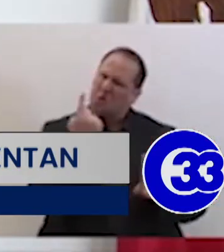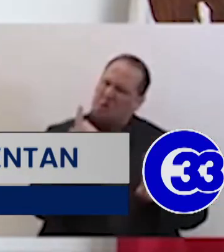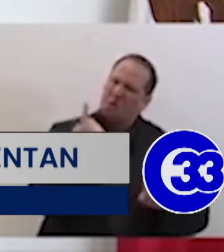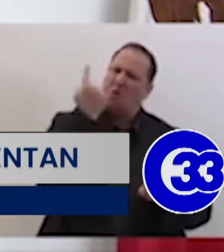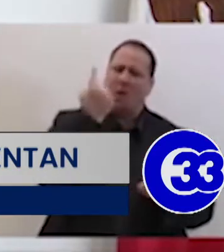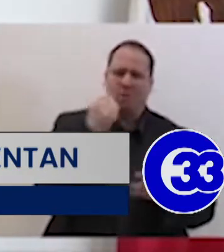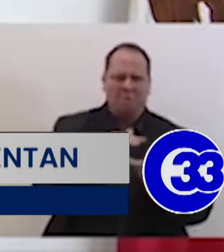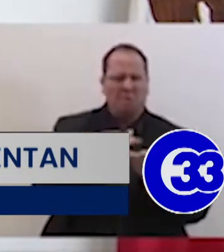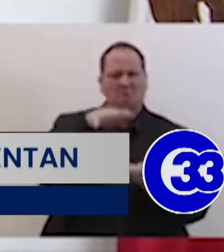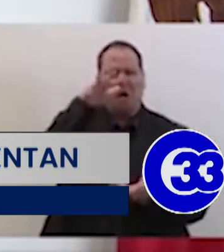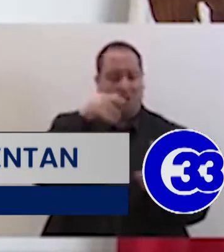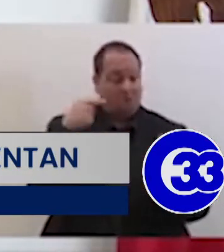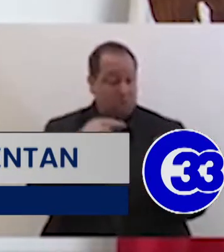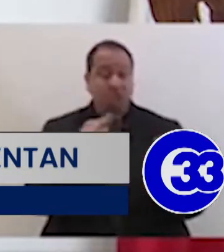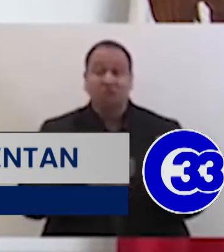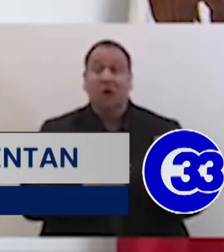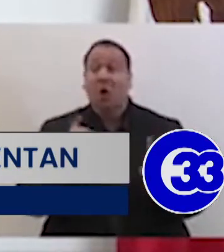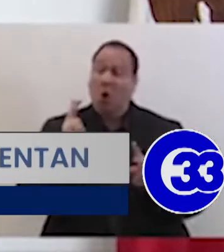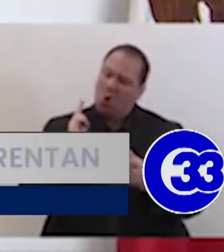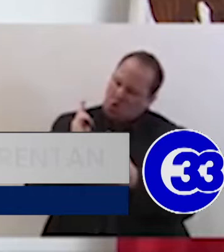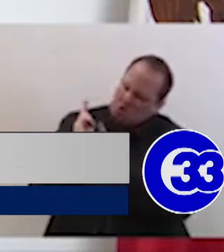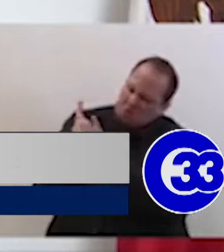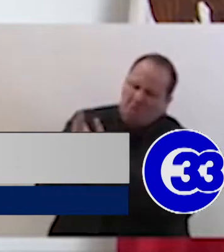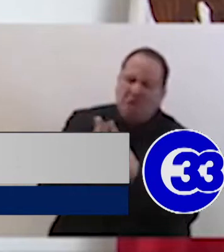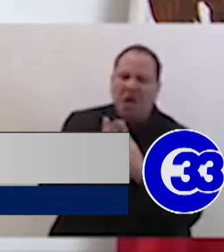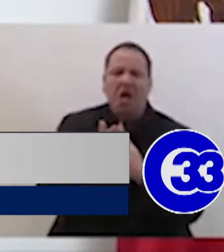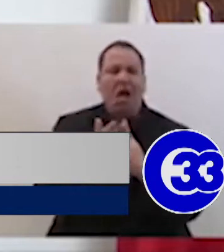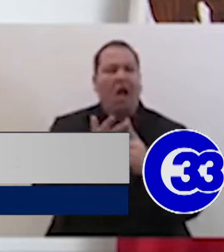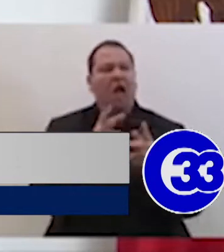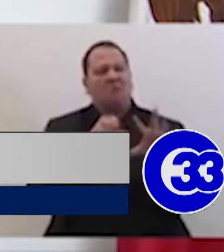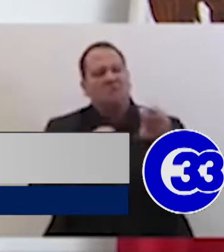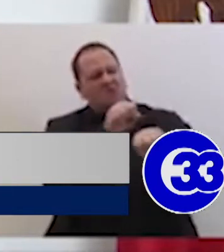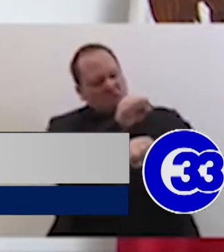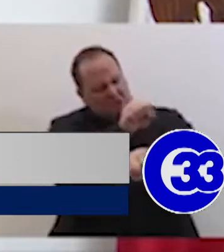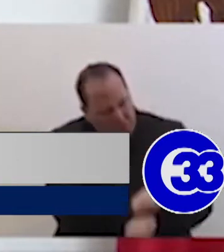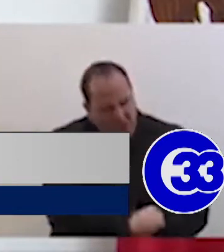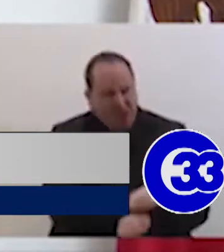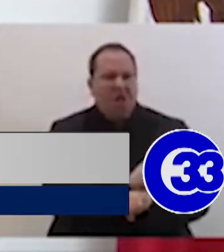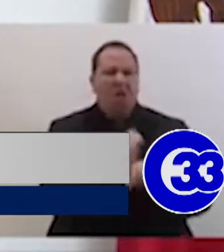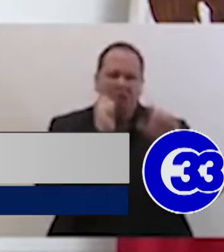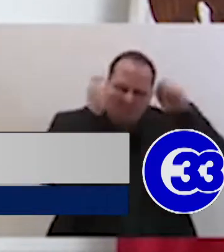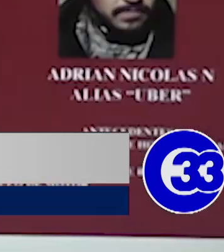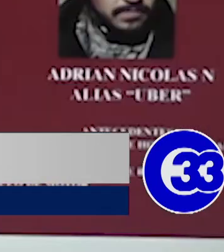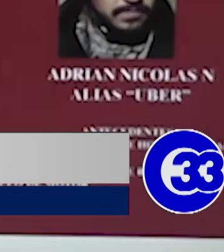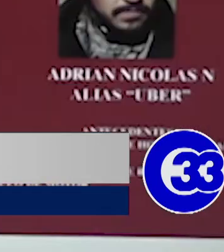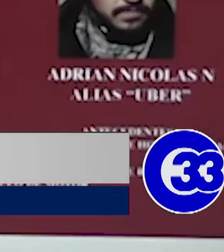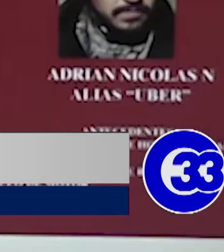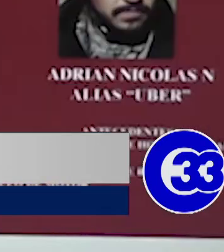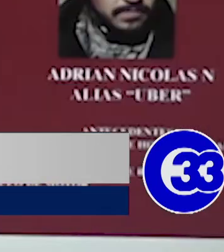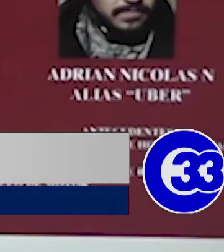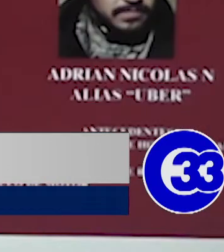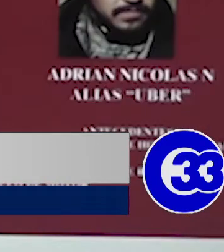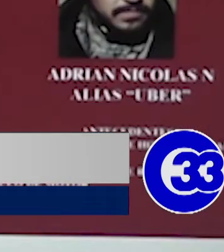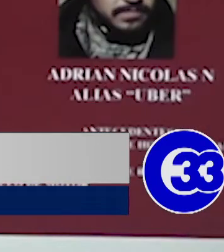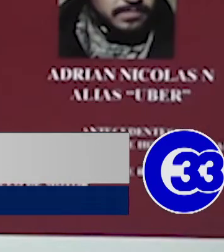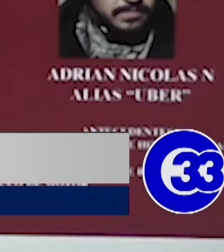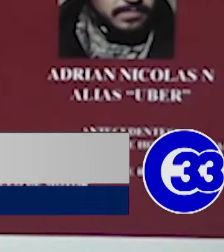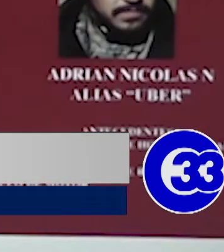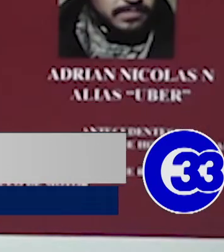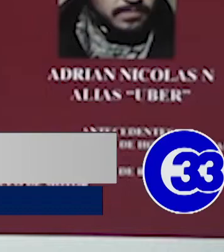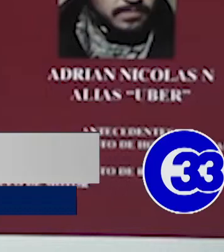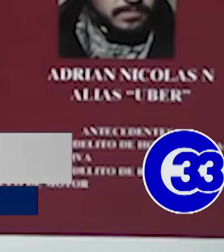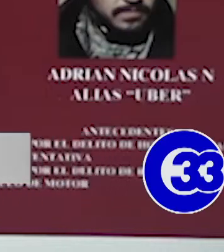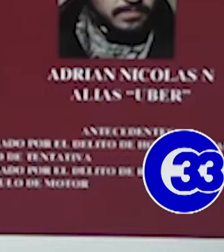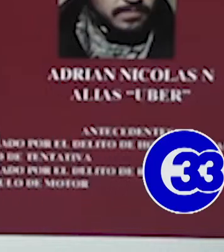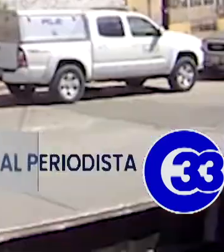generador de delitos como el homicidio, privaciones de la libertad, desaparición de personas y demás delitos. Ya hay tres hombres presos que enfrentan juicio